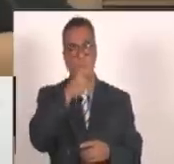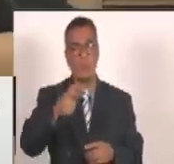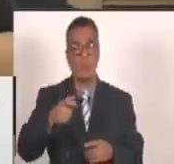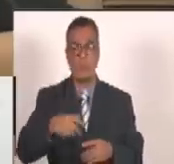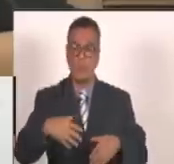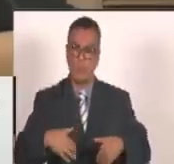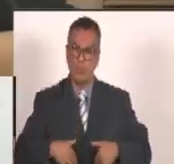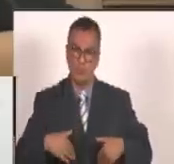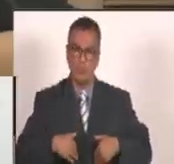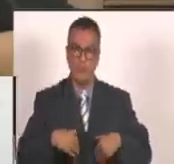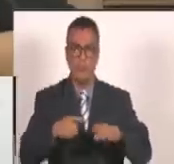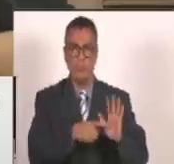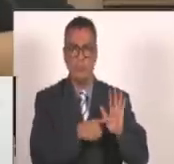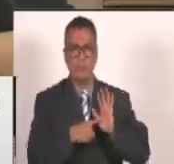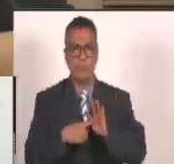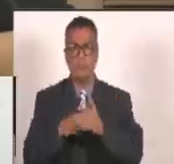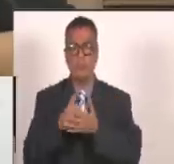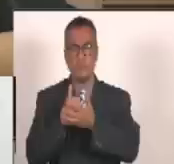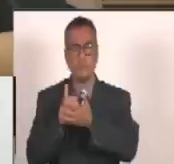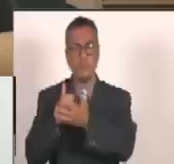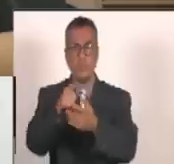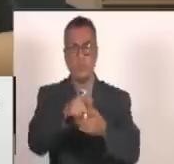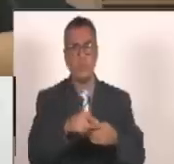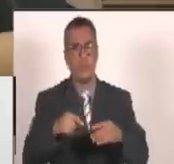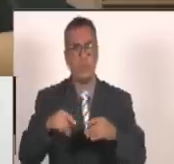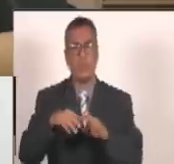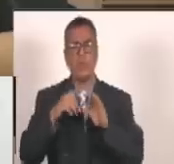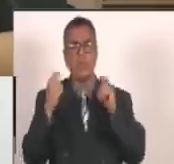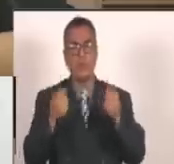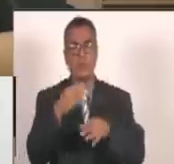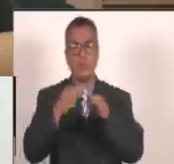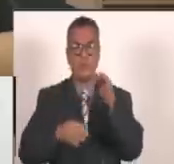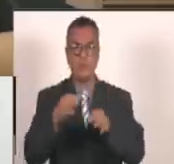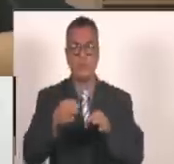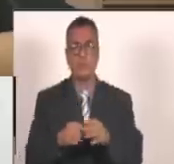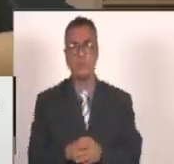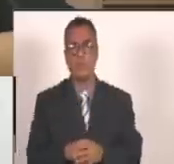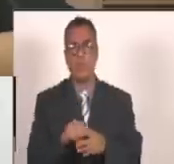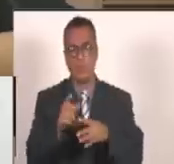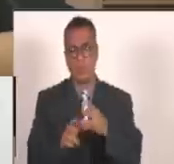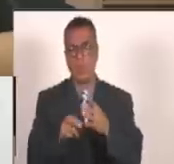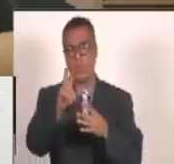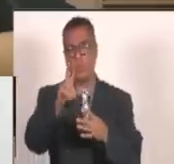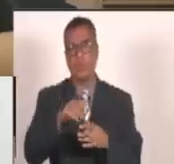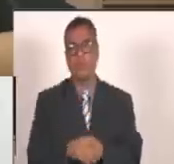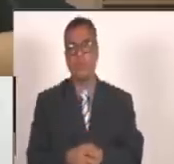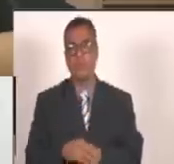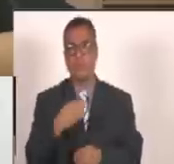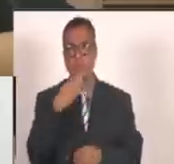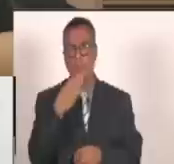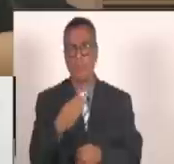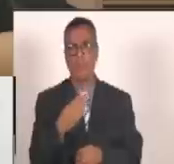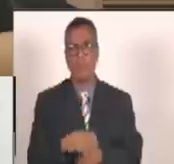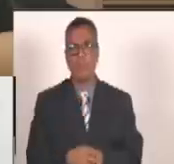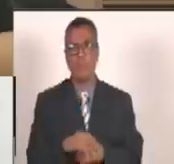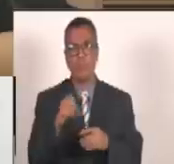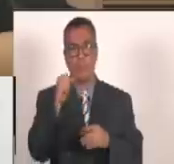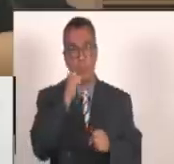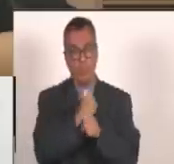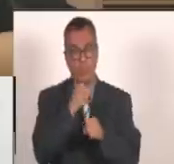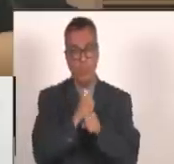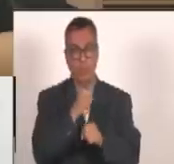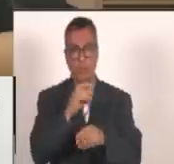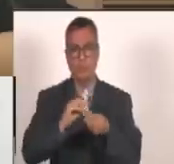que lucha digna y solidariamente por las causas justas. Tercero, solicitar que su obra